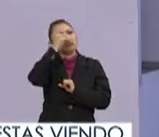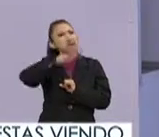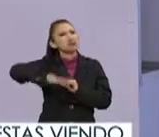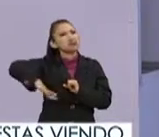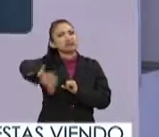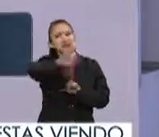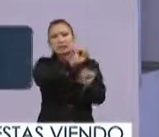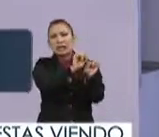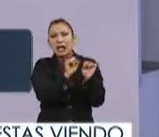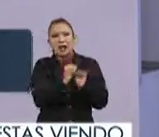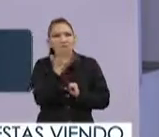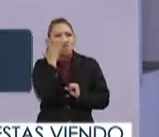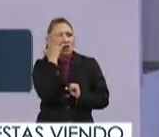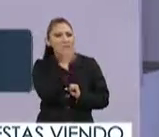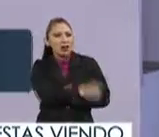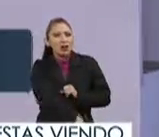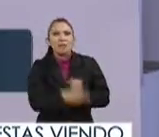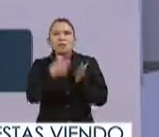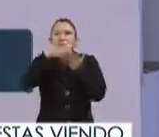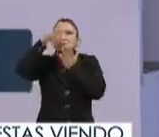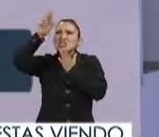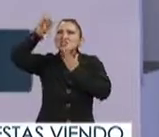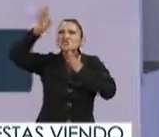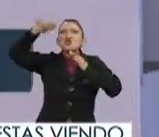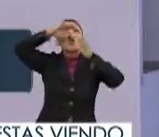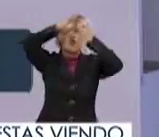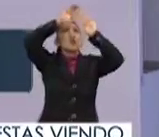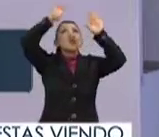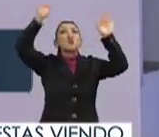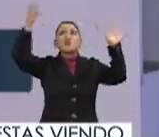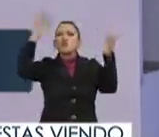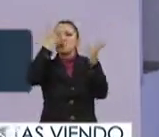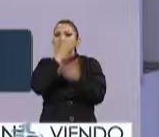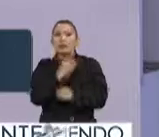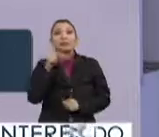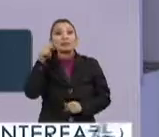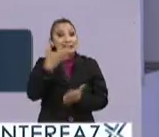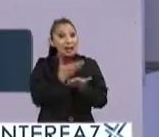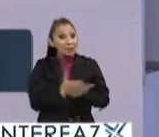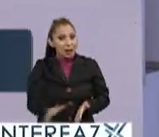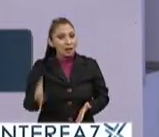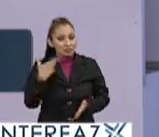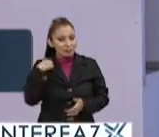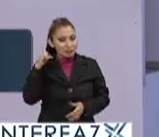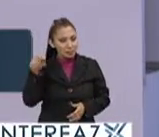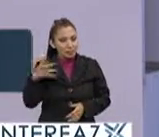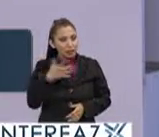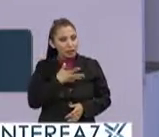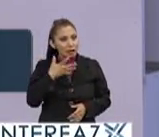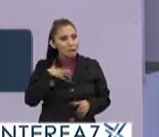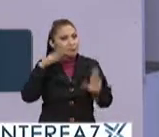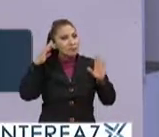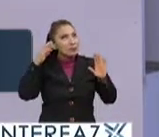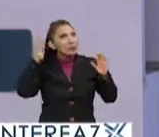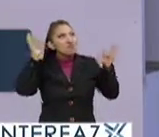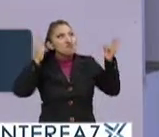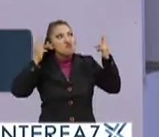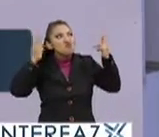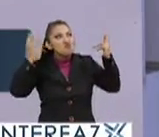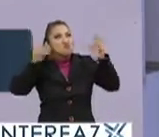¿no? Todas las pinturas del techo, sí. Es una delicia. Y aparte, coincidentemente, tiene una maravillosa